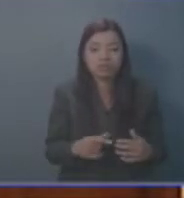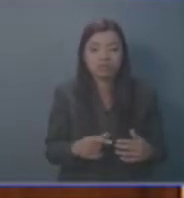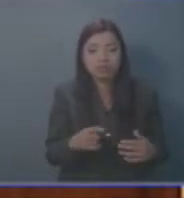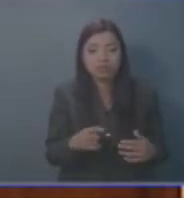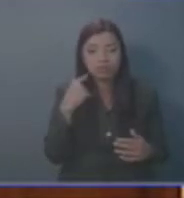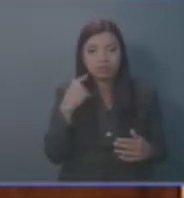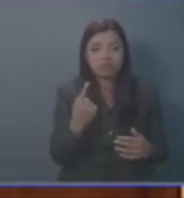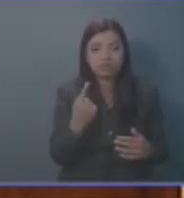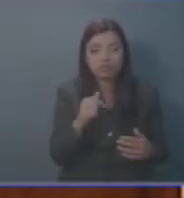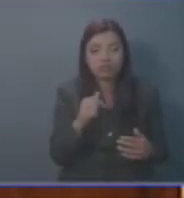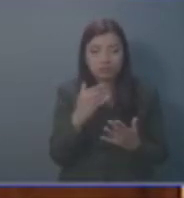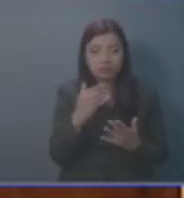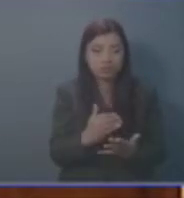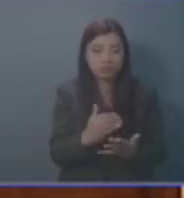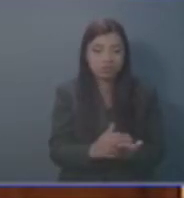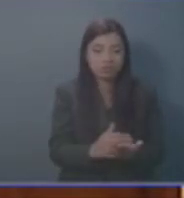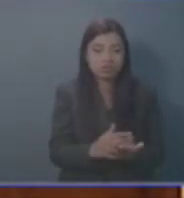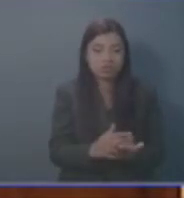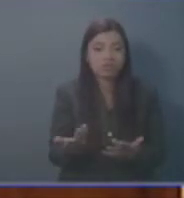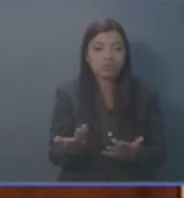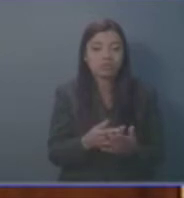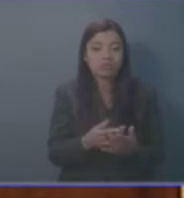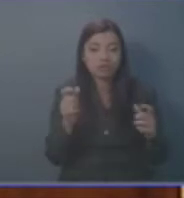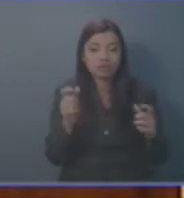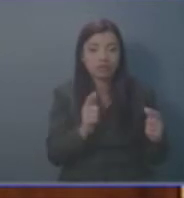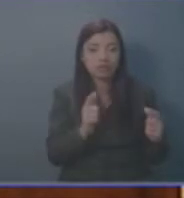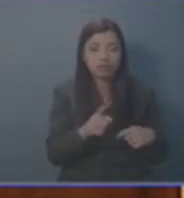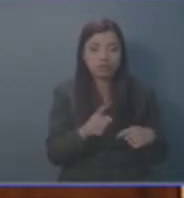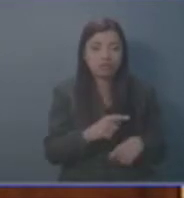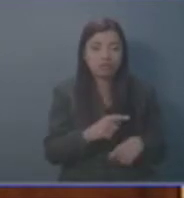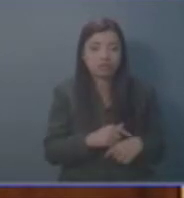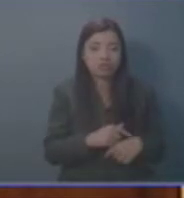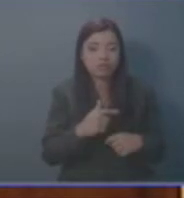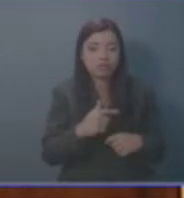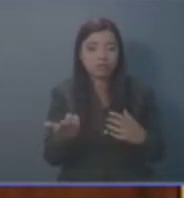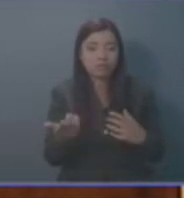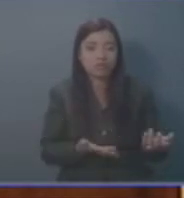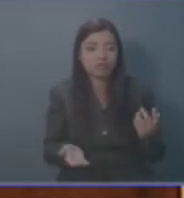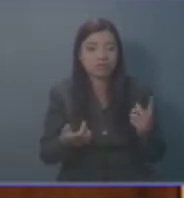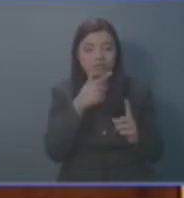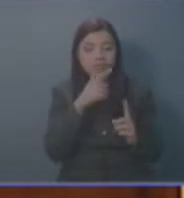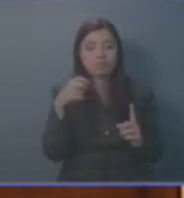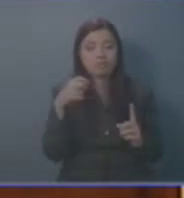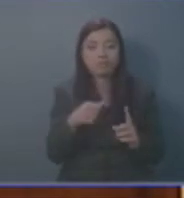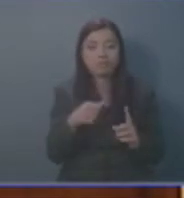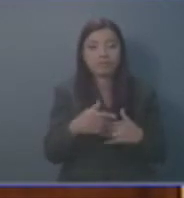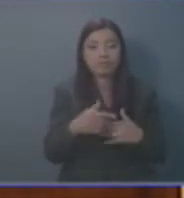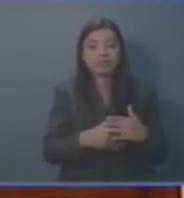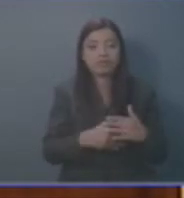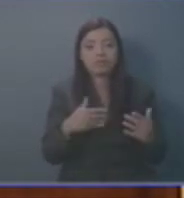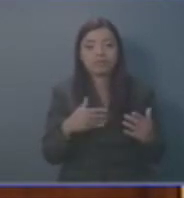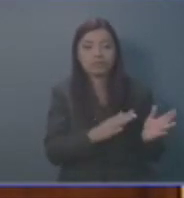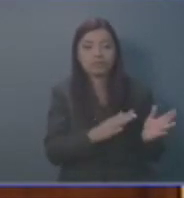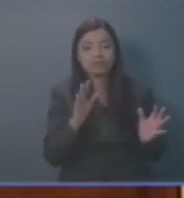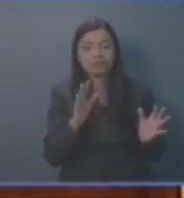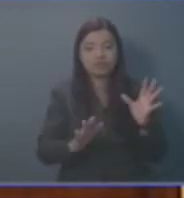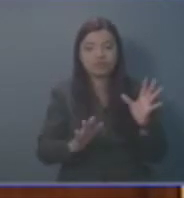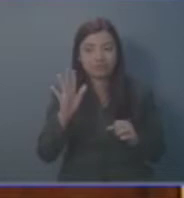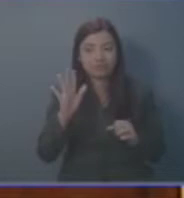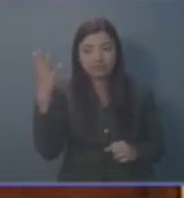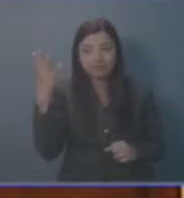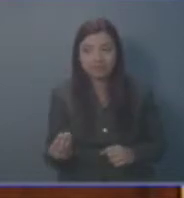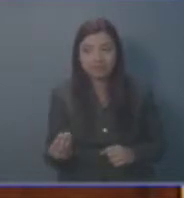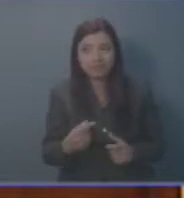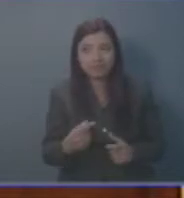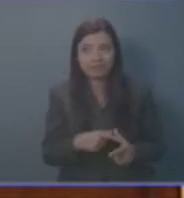al cumplir con el requisito de edad y tiempo de servicio para pensionarse. A ellos no se les van a dar 15 días, sino que se les van